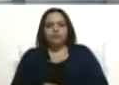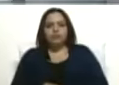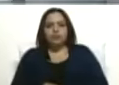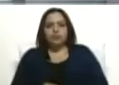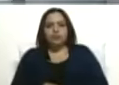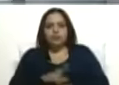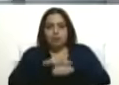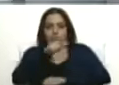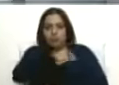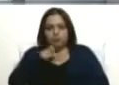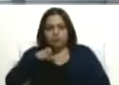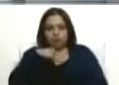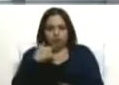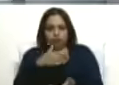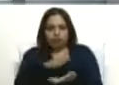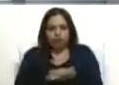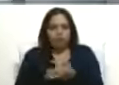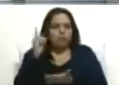la